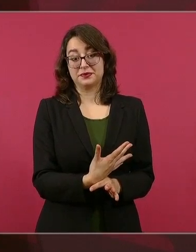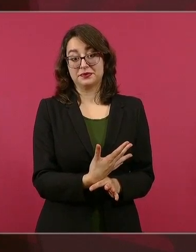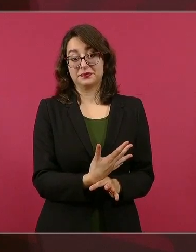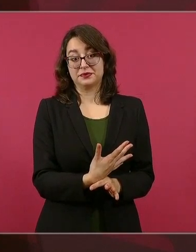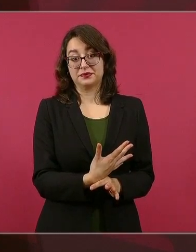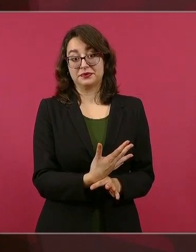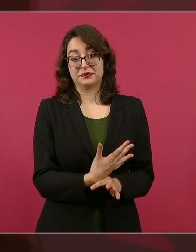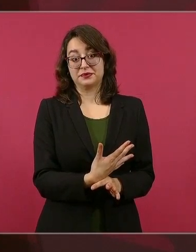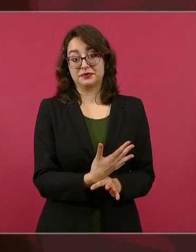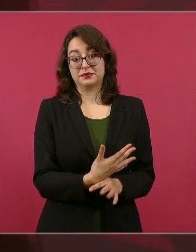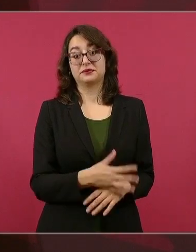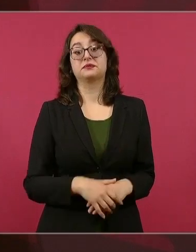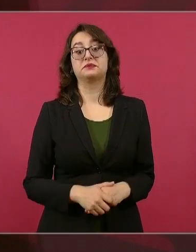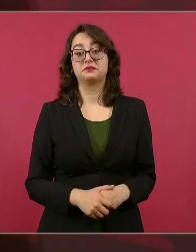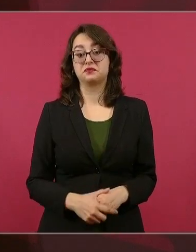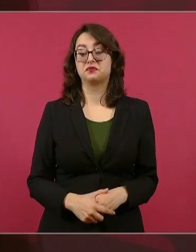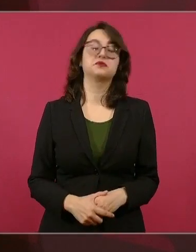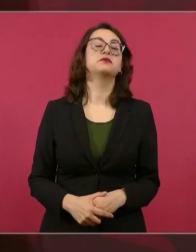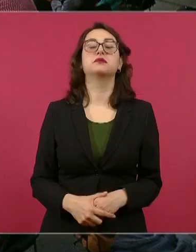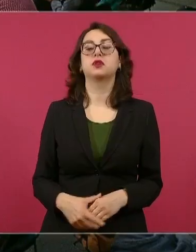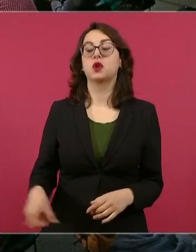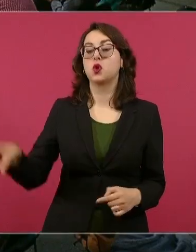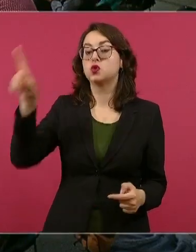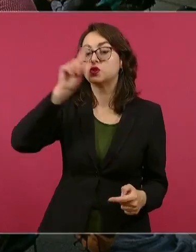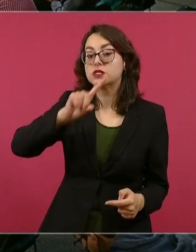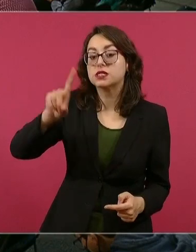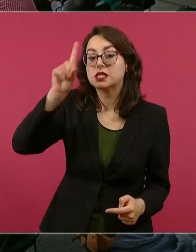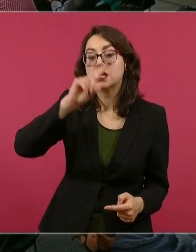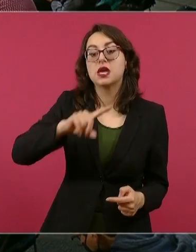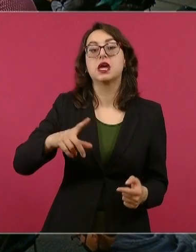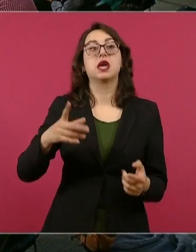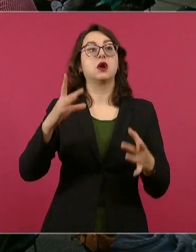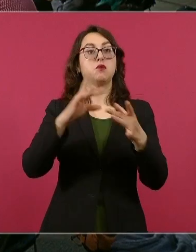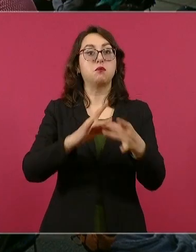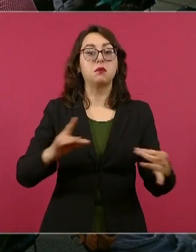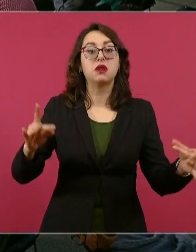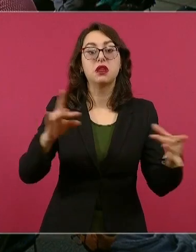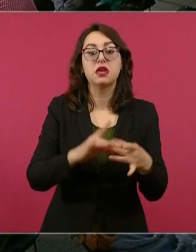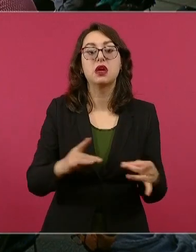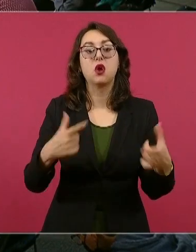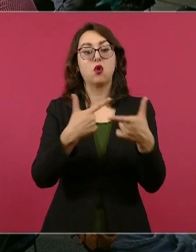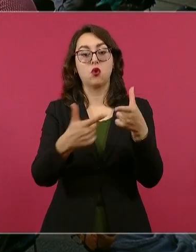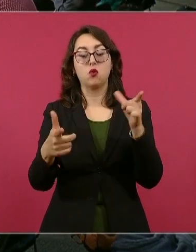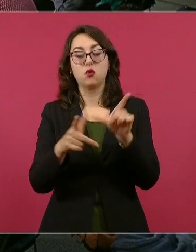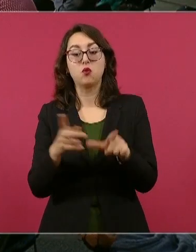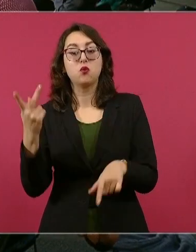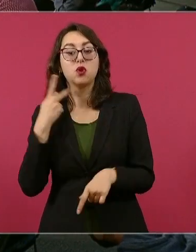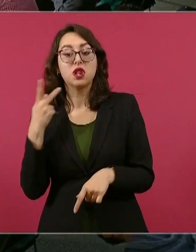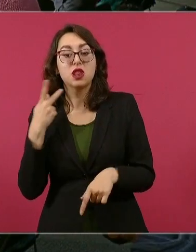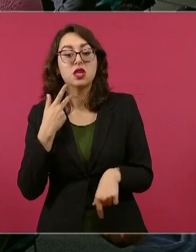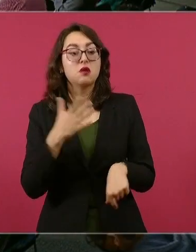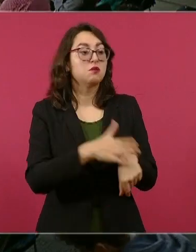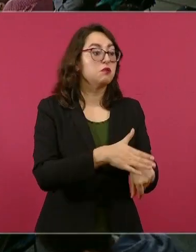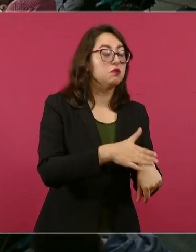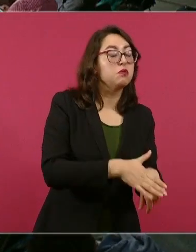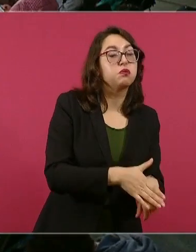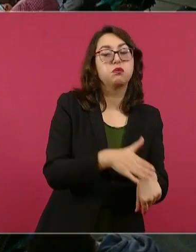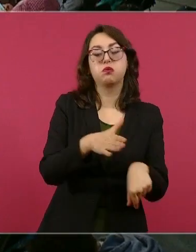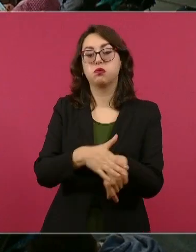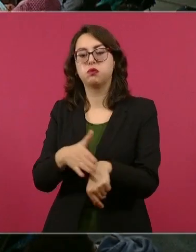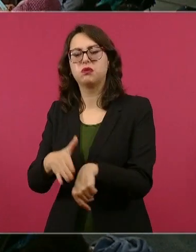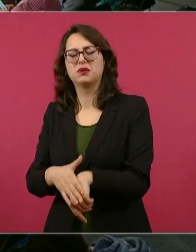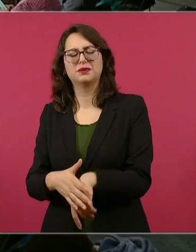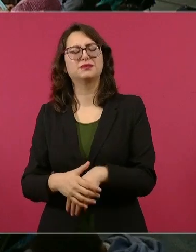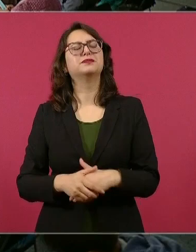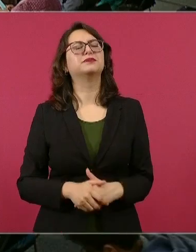Así como ella hace recomendaciones, ¿no?, a los dirigentes de los partidos del bloque conservador, también